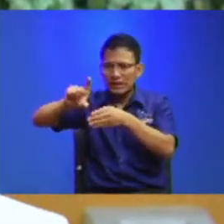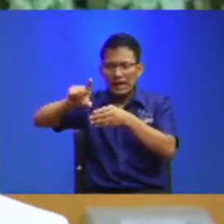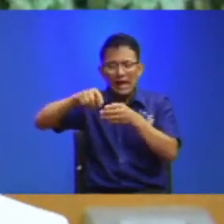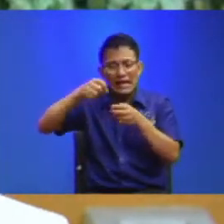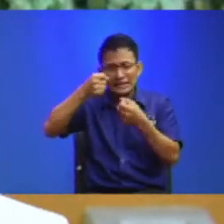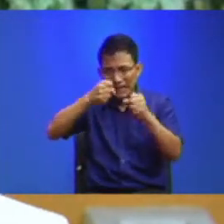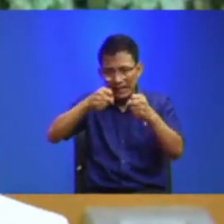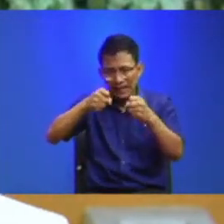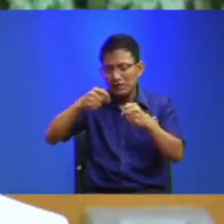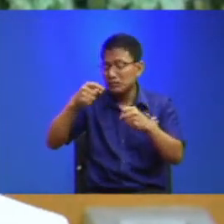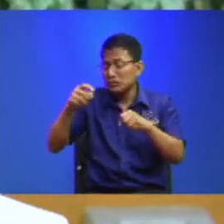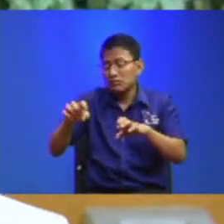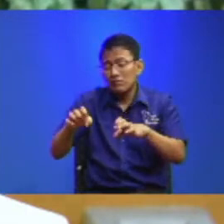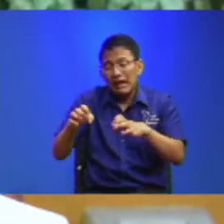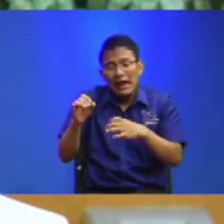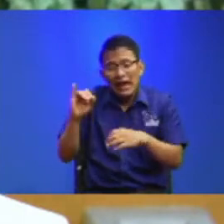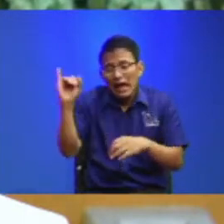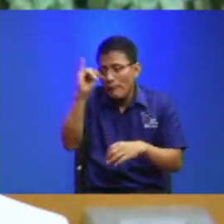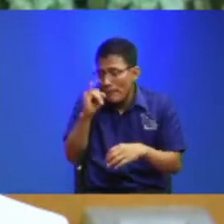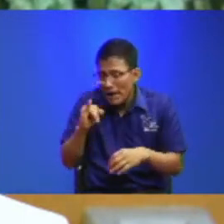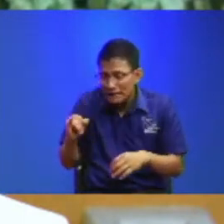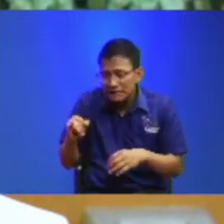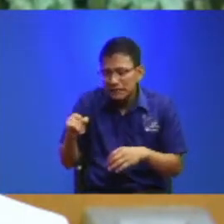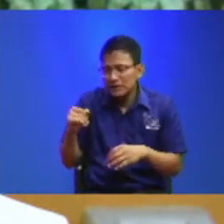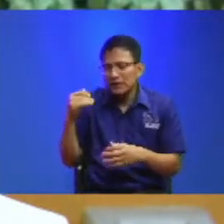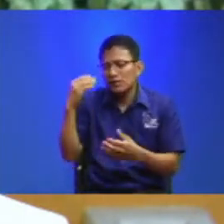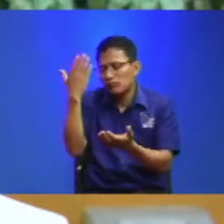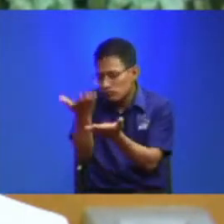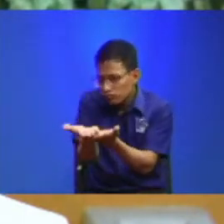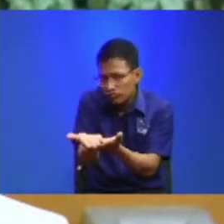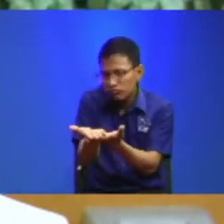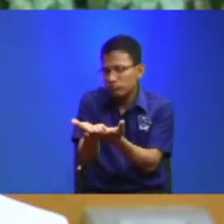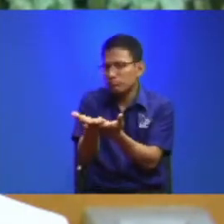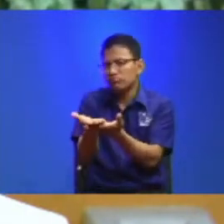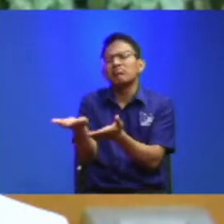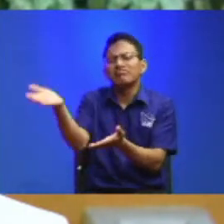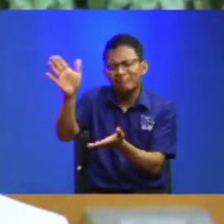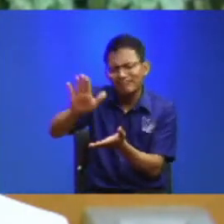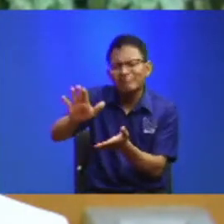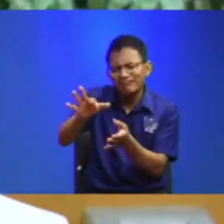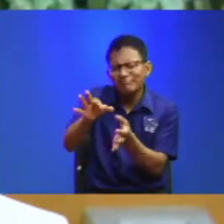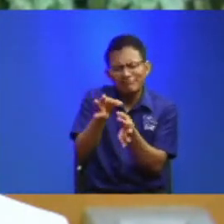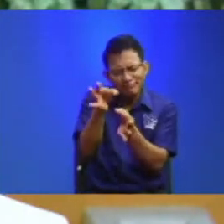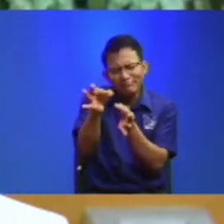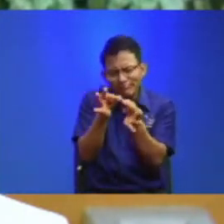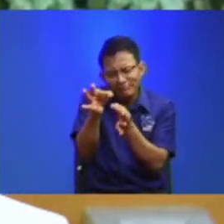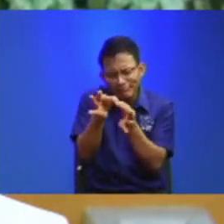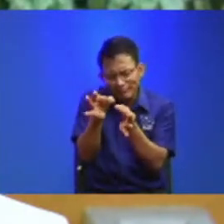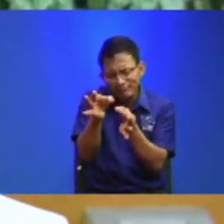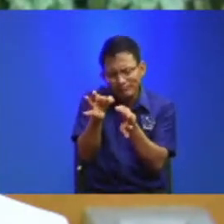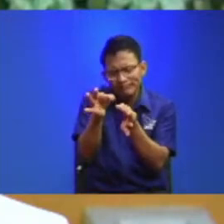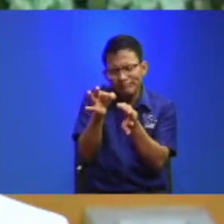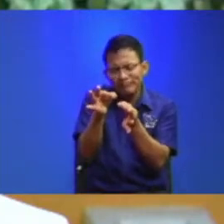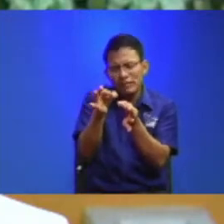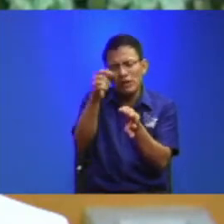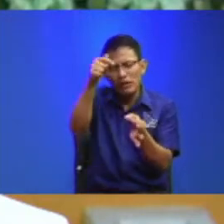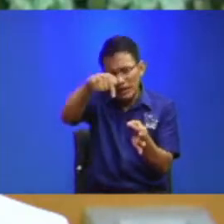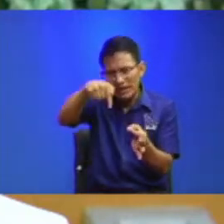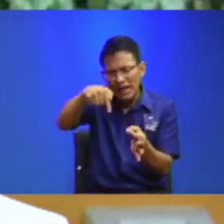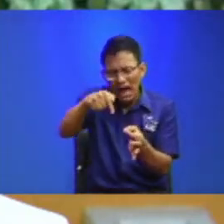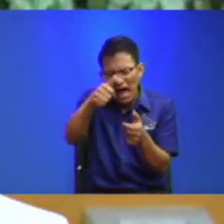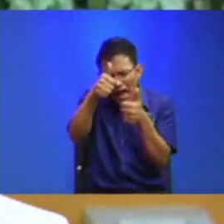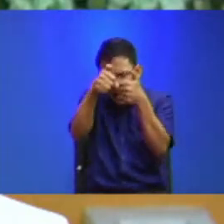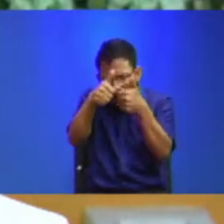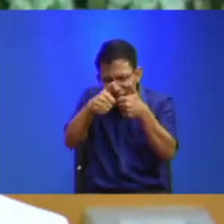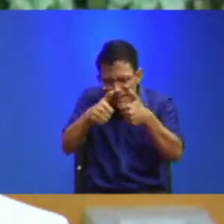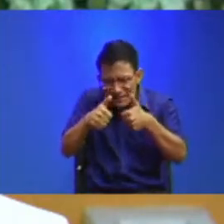jamás tropezaréis. Pero eso lo vamos a ver probablemente posteriormente. Ahorita lo que tenemos que analizar